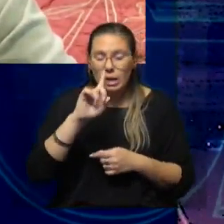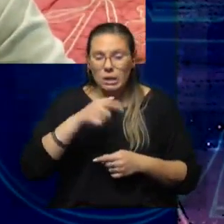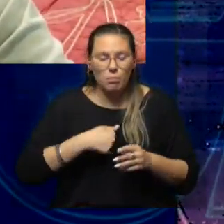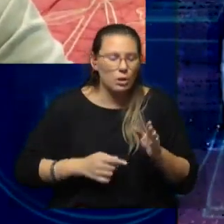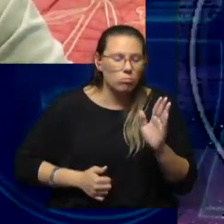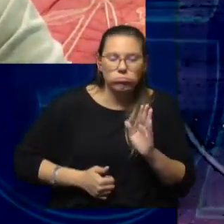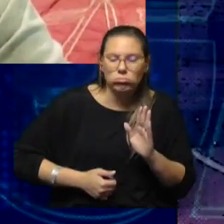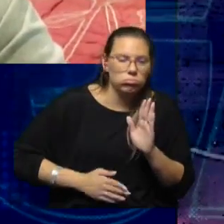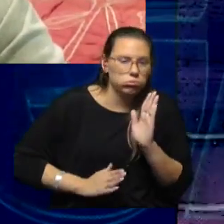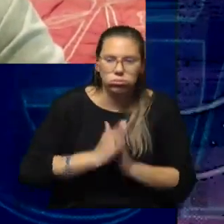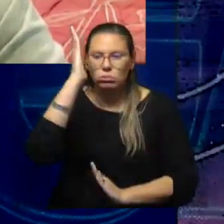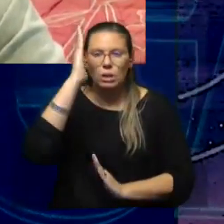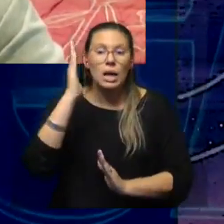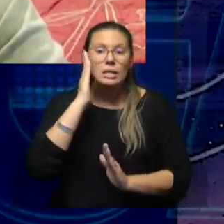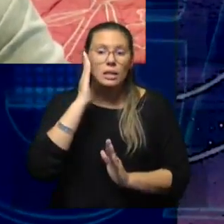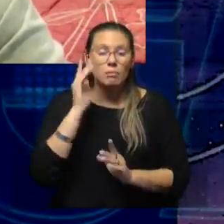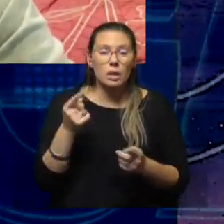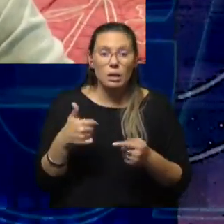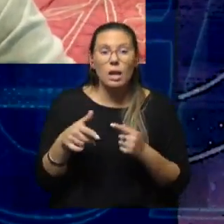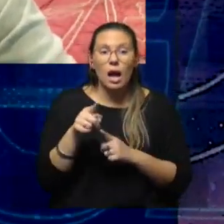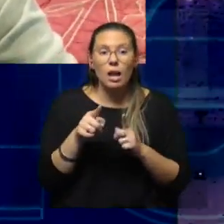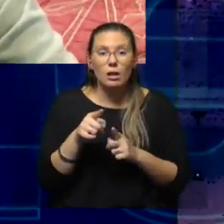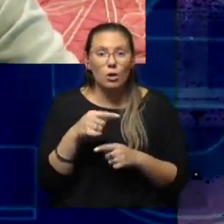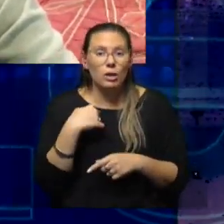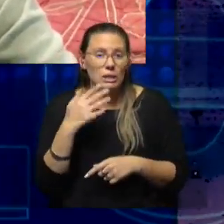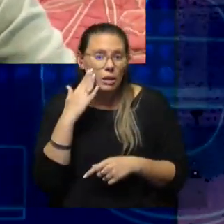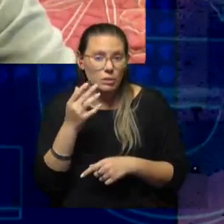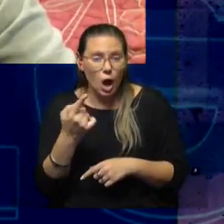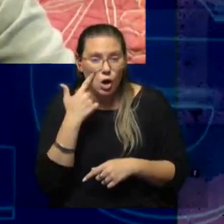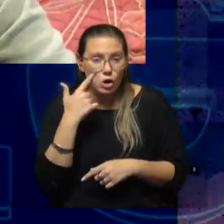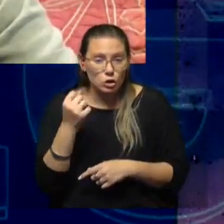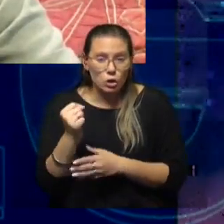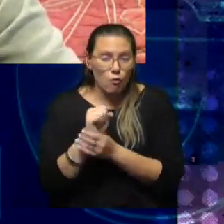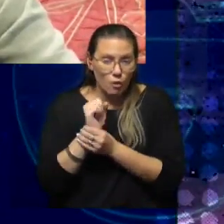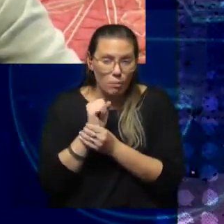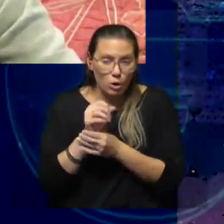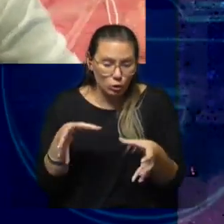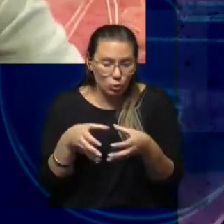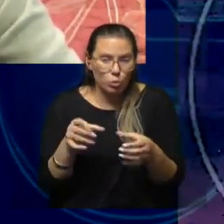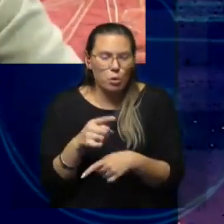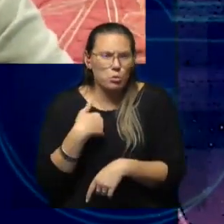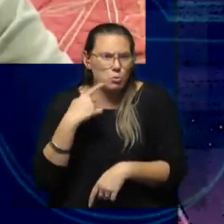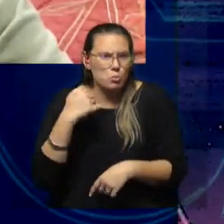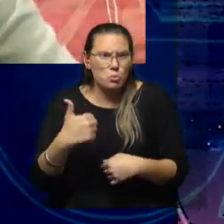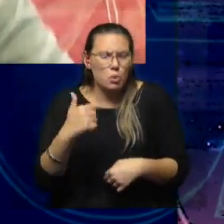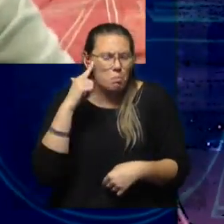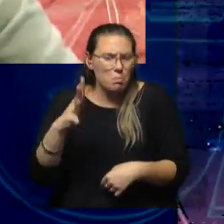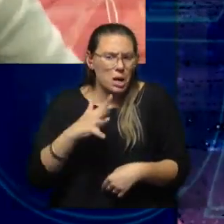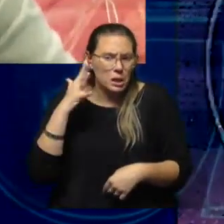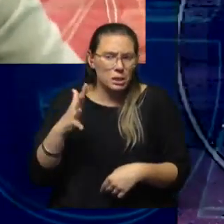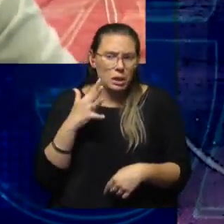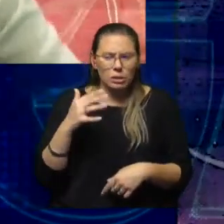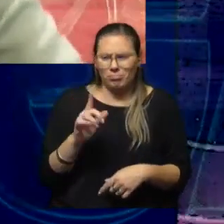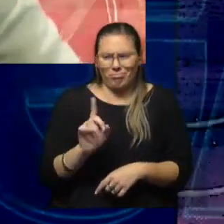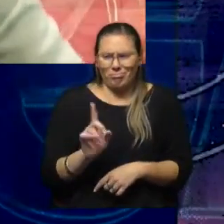Ustedes... ¿Sabían que tenían entre manos algo que iba a ser tan popular o no se la vieron venir? No